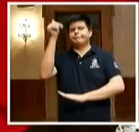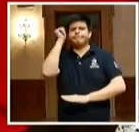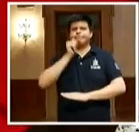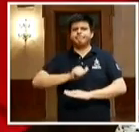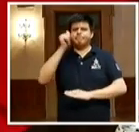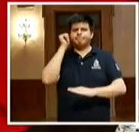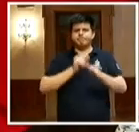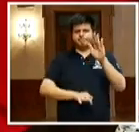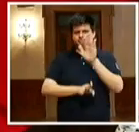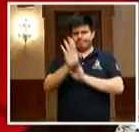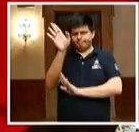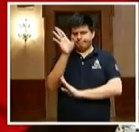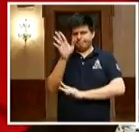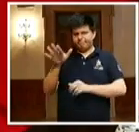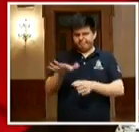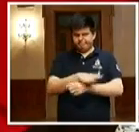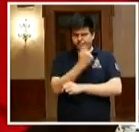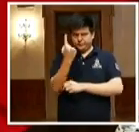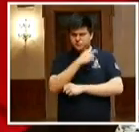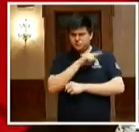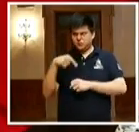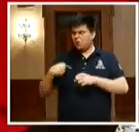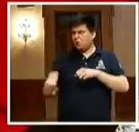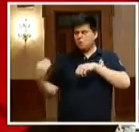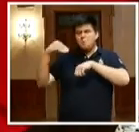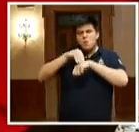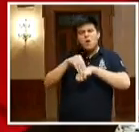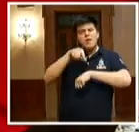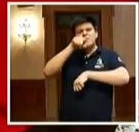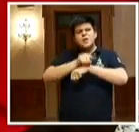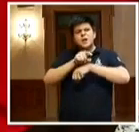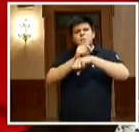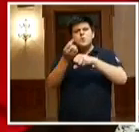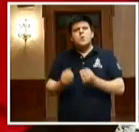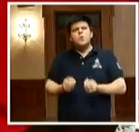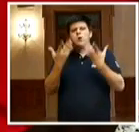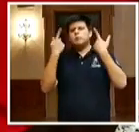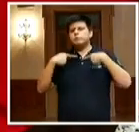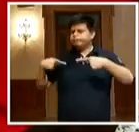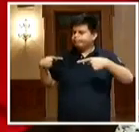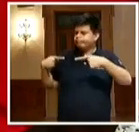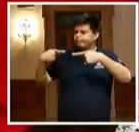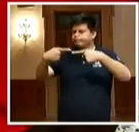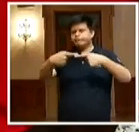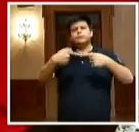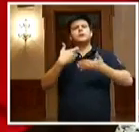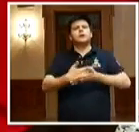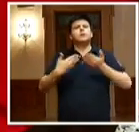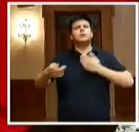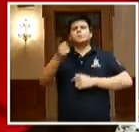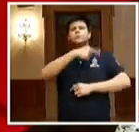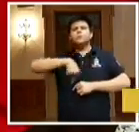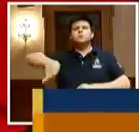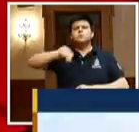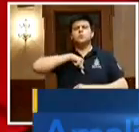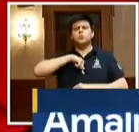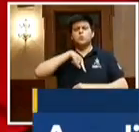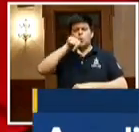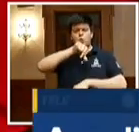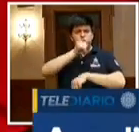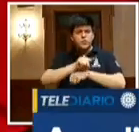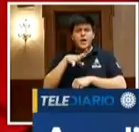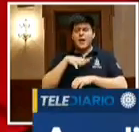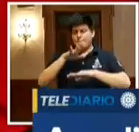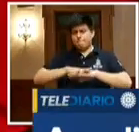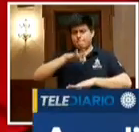ascendente porque vamos sumando todos los casos día a día de tal manera que el día de hoy siempre vamos a